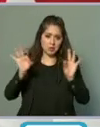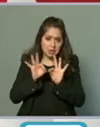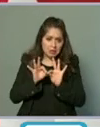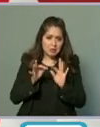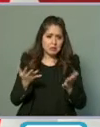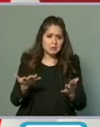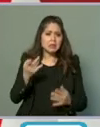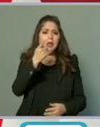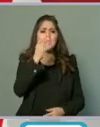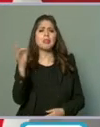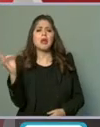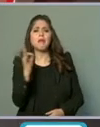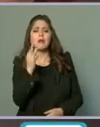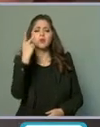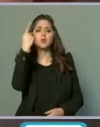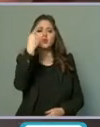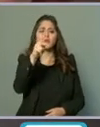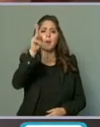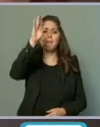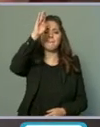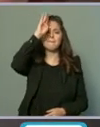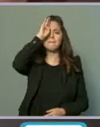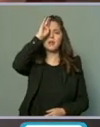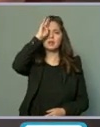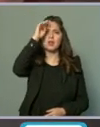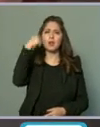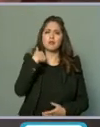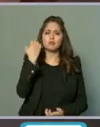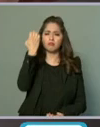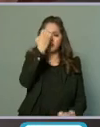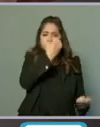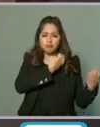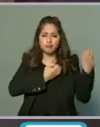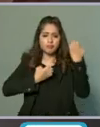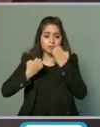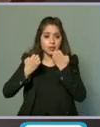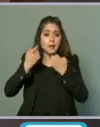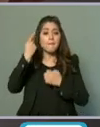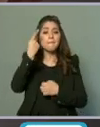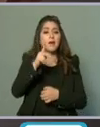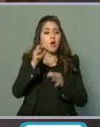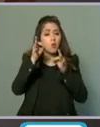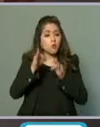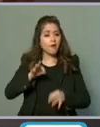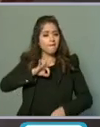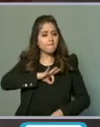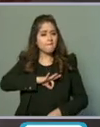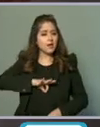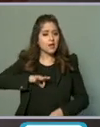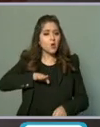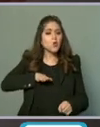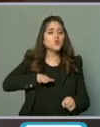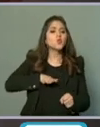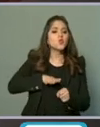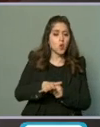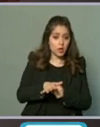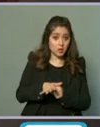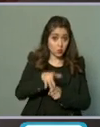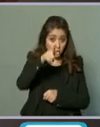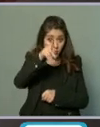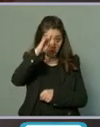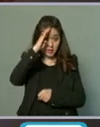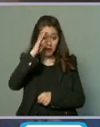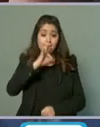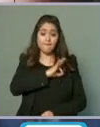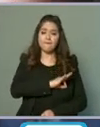de autoevaluación a través de, yo diría que el grado de felicidad que puedes tener. Entendiendo que la felicidad no es estoy